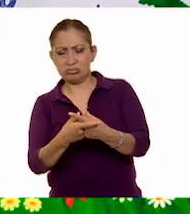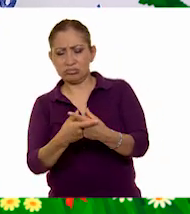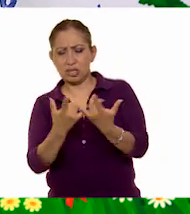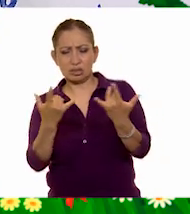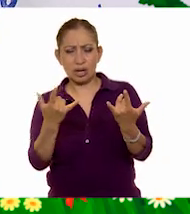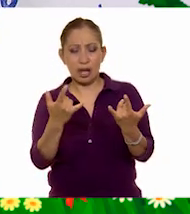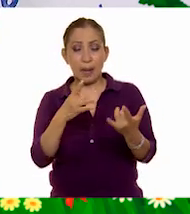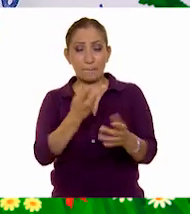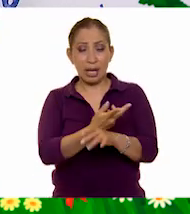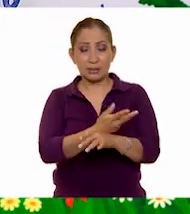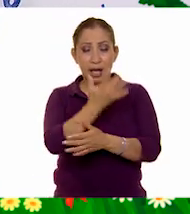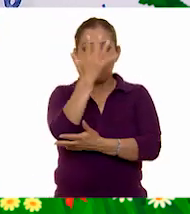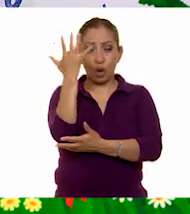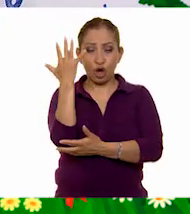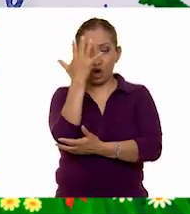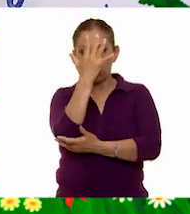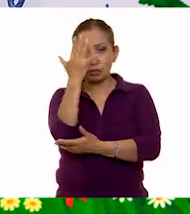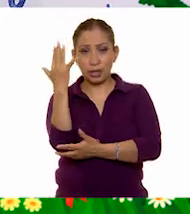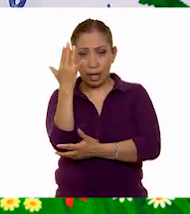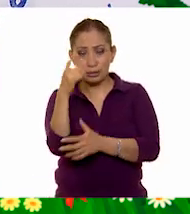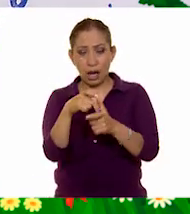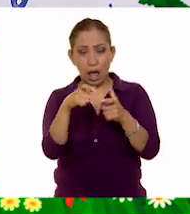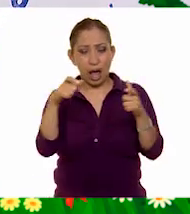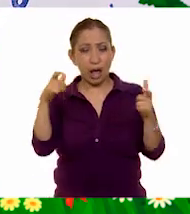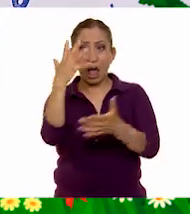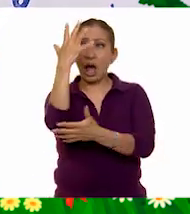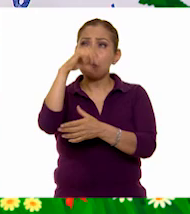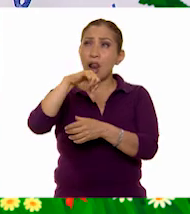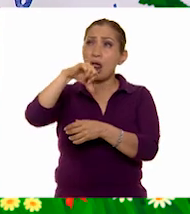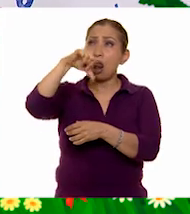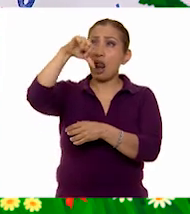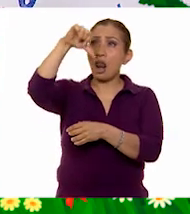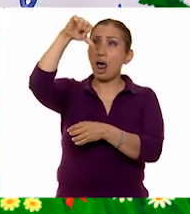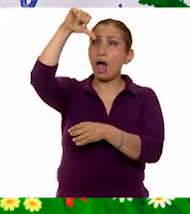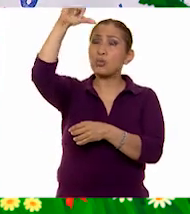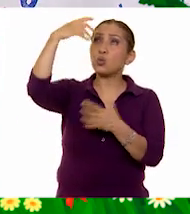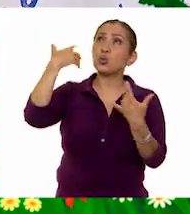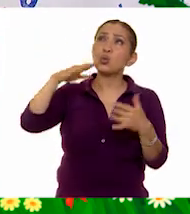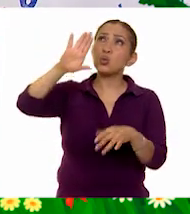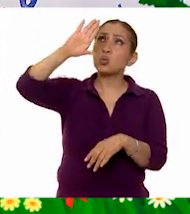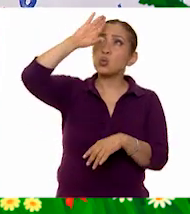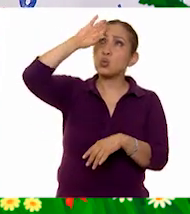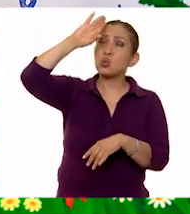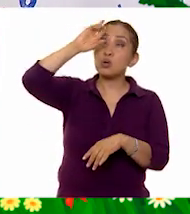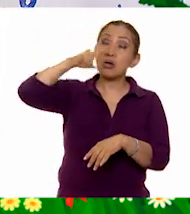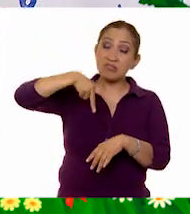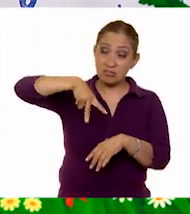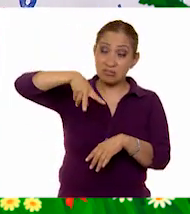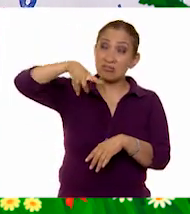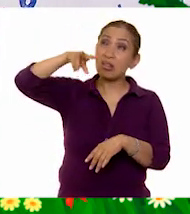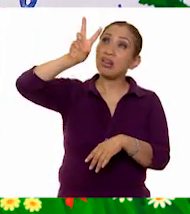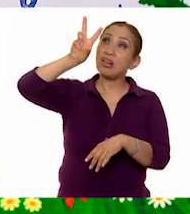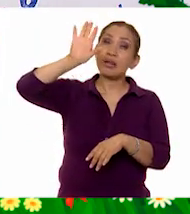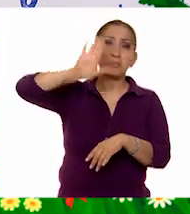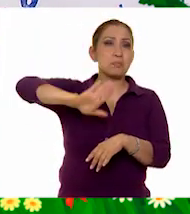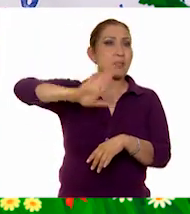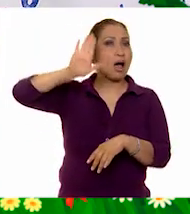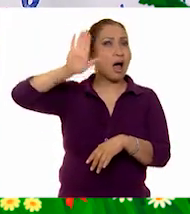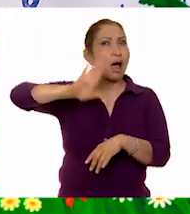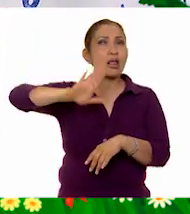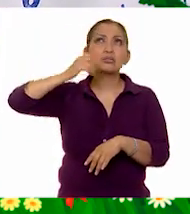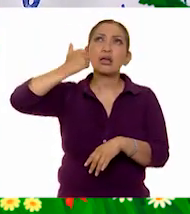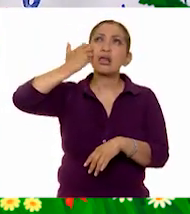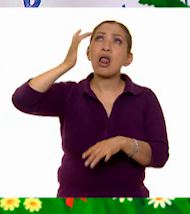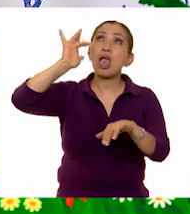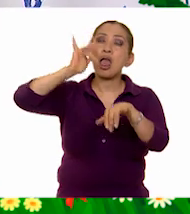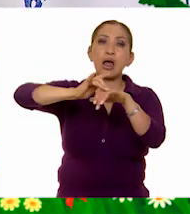en un bosque con grandes árboles, tan grandes que cuando los miras parece que